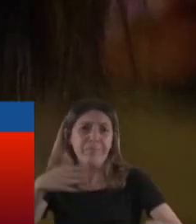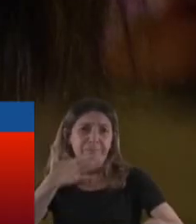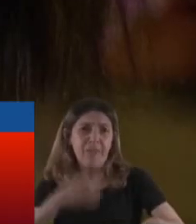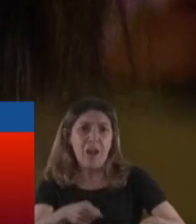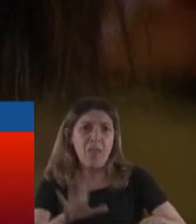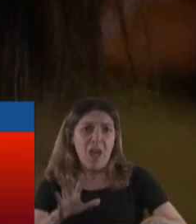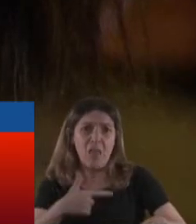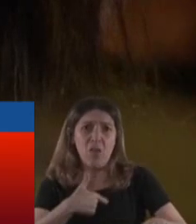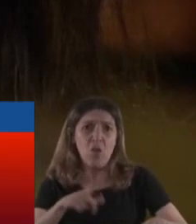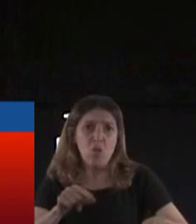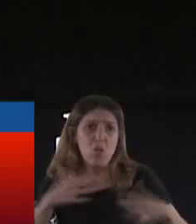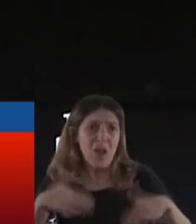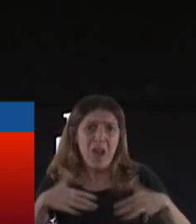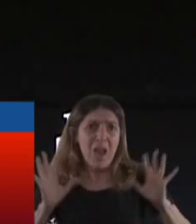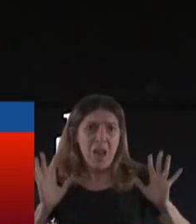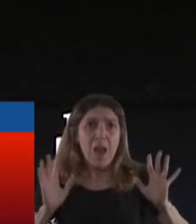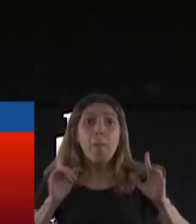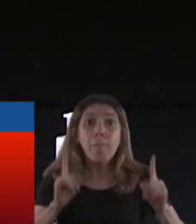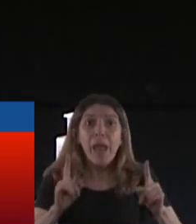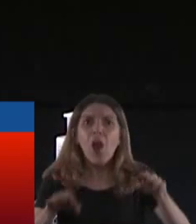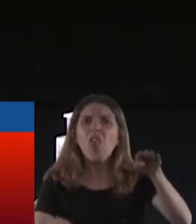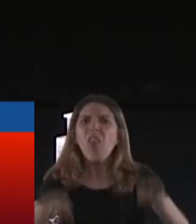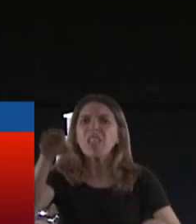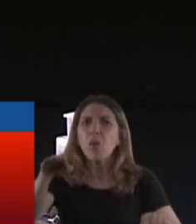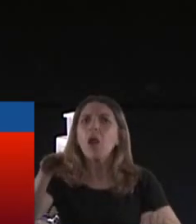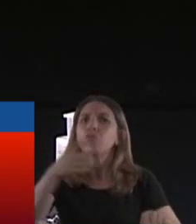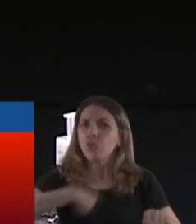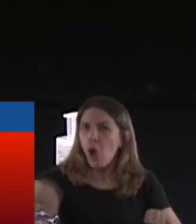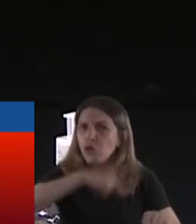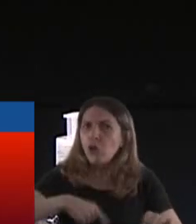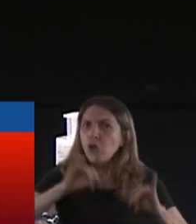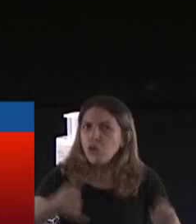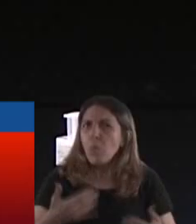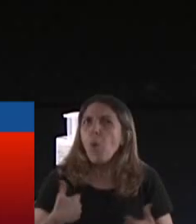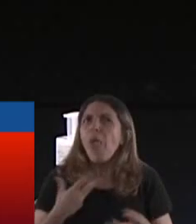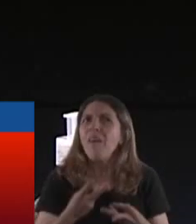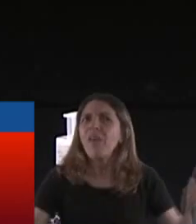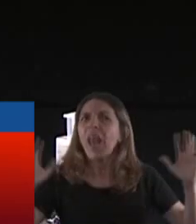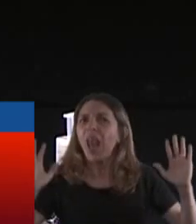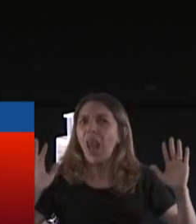desigualdad muy odiosa, pero hay una desigualdad que nosotros podemos proponernos terminar.